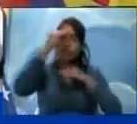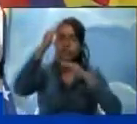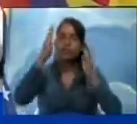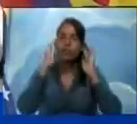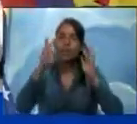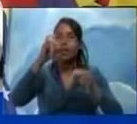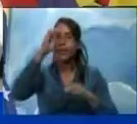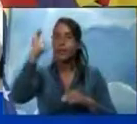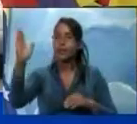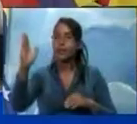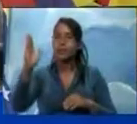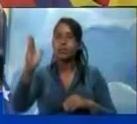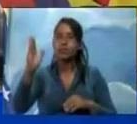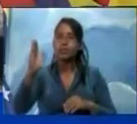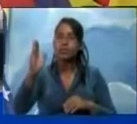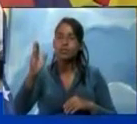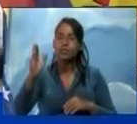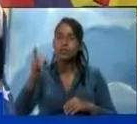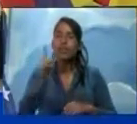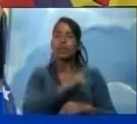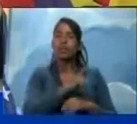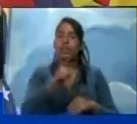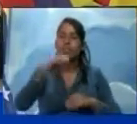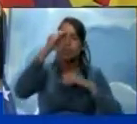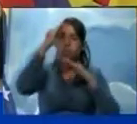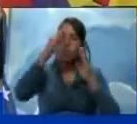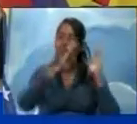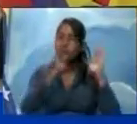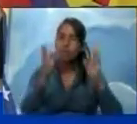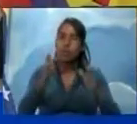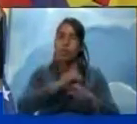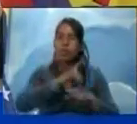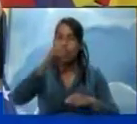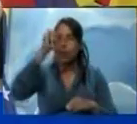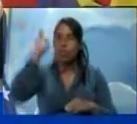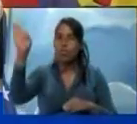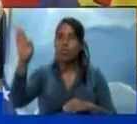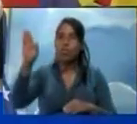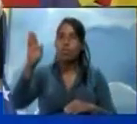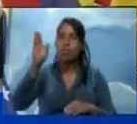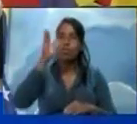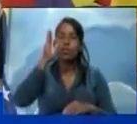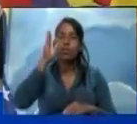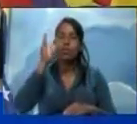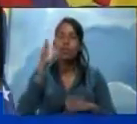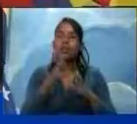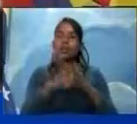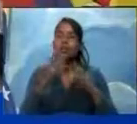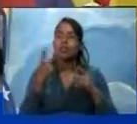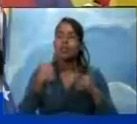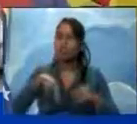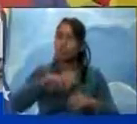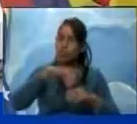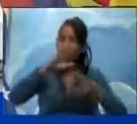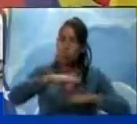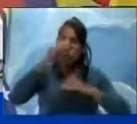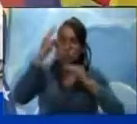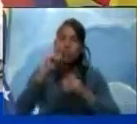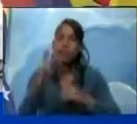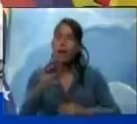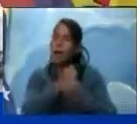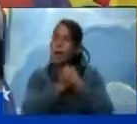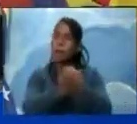a Dios. Darío tomó en cuenta a Dios. Nosotros tomamos